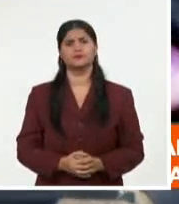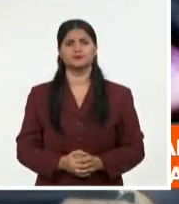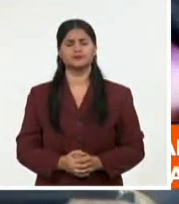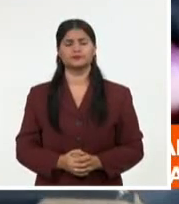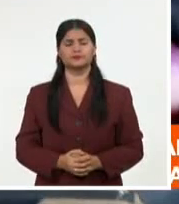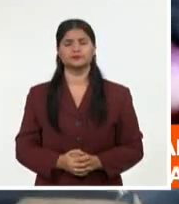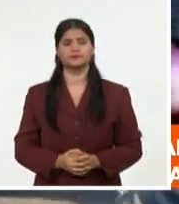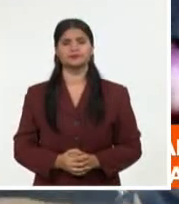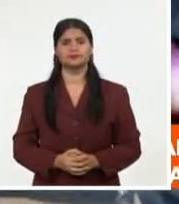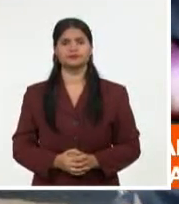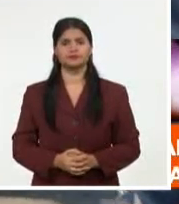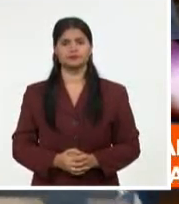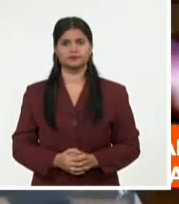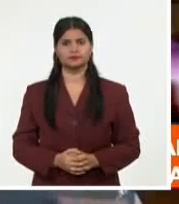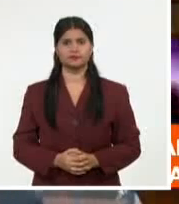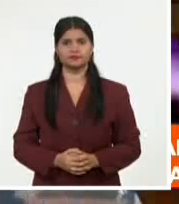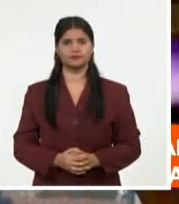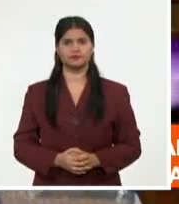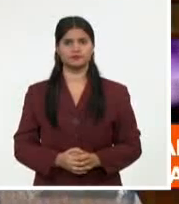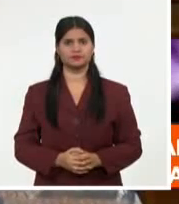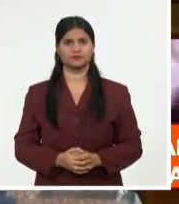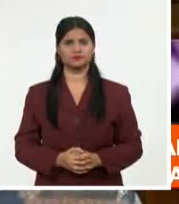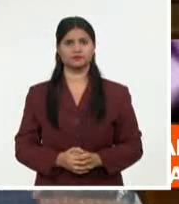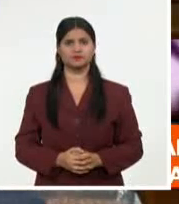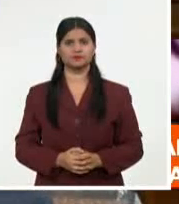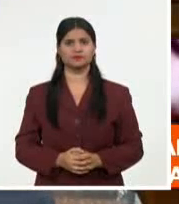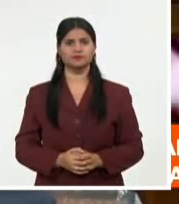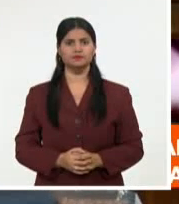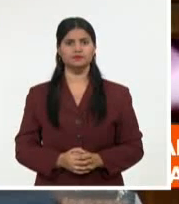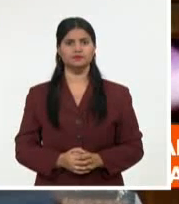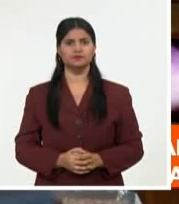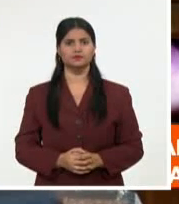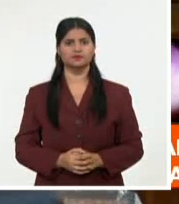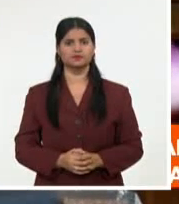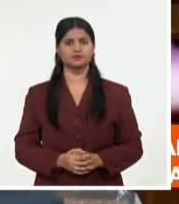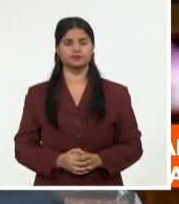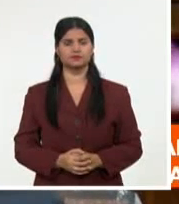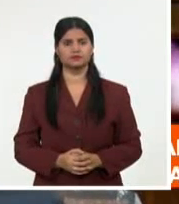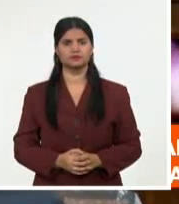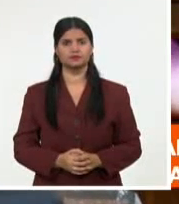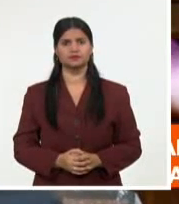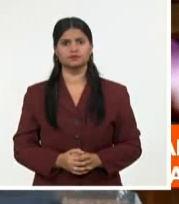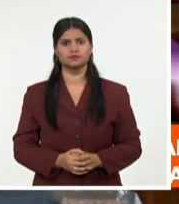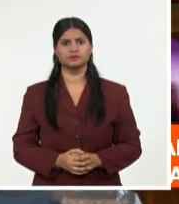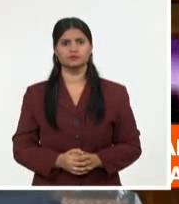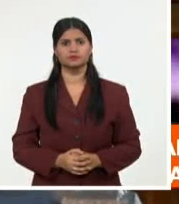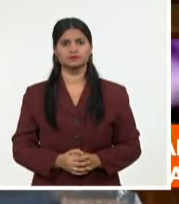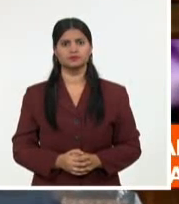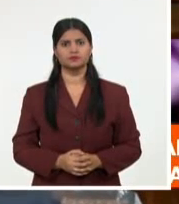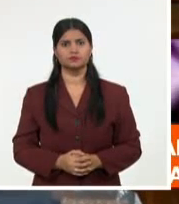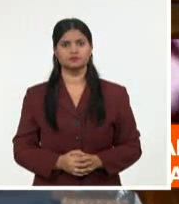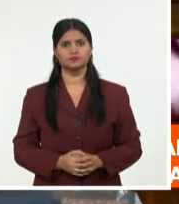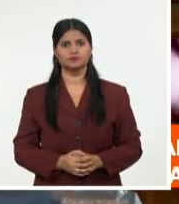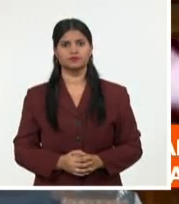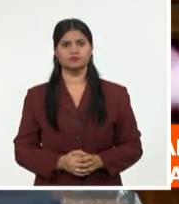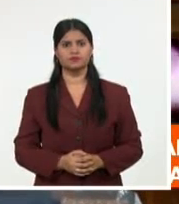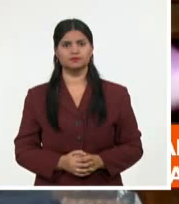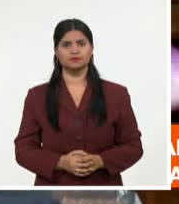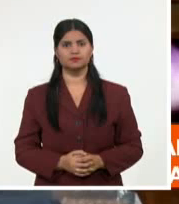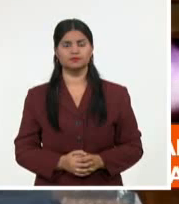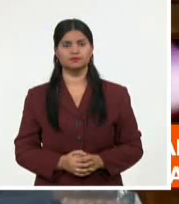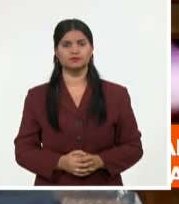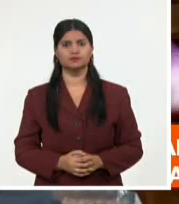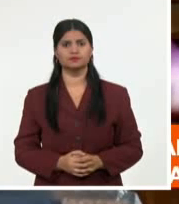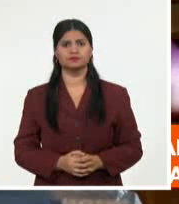In spite of this siege and the attempts that are not concealed at all